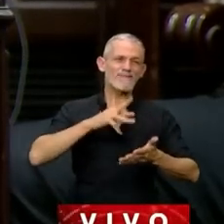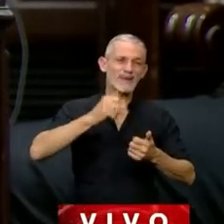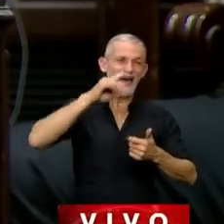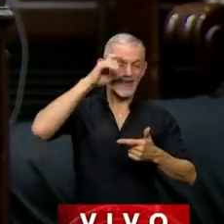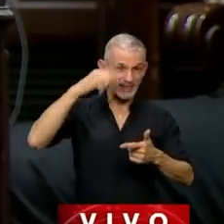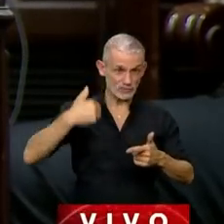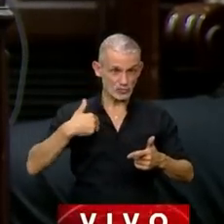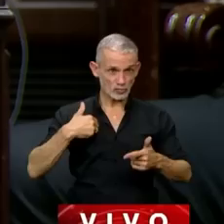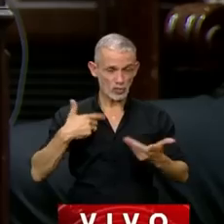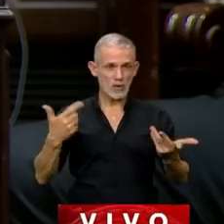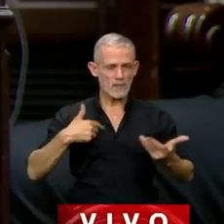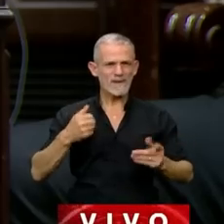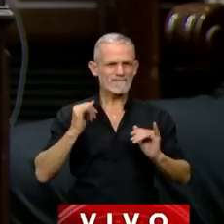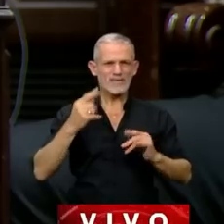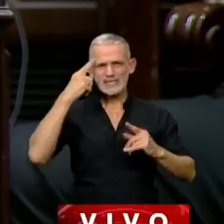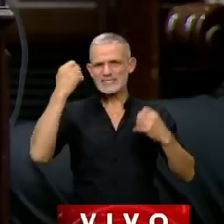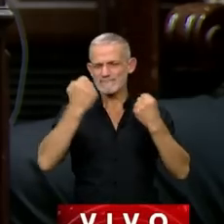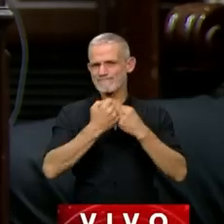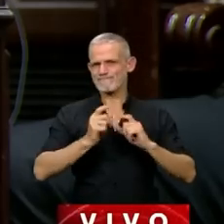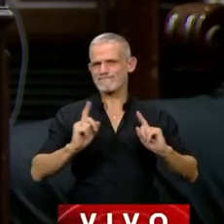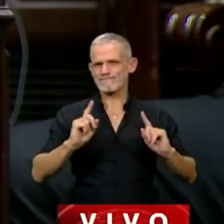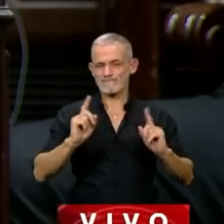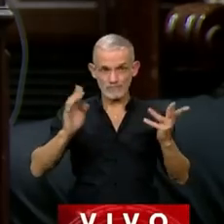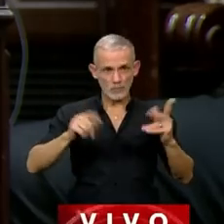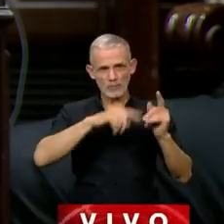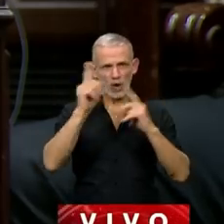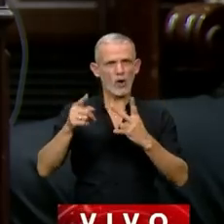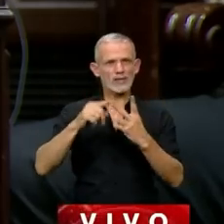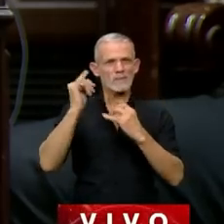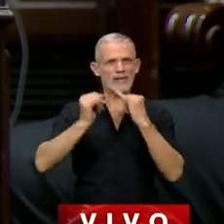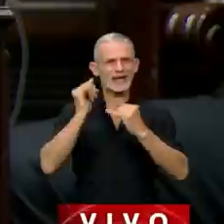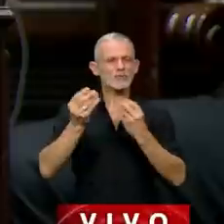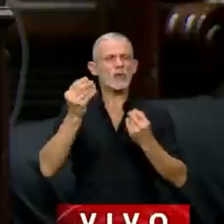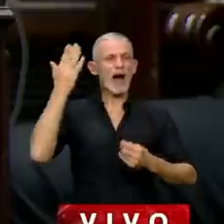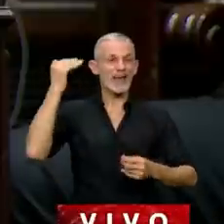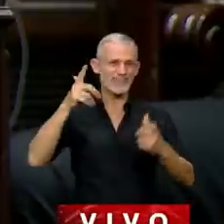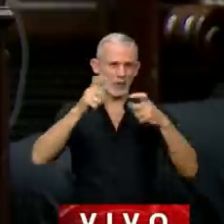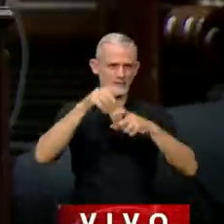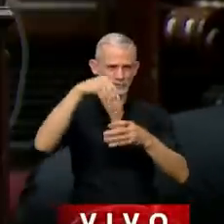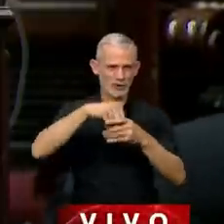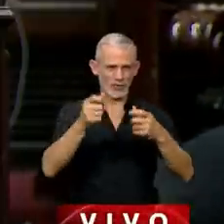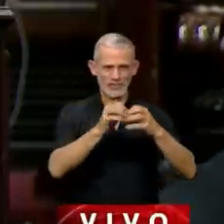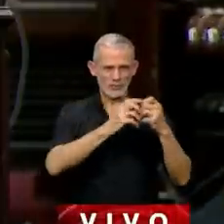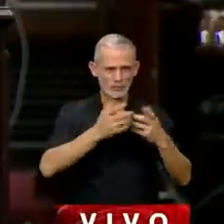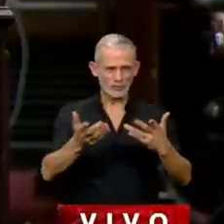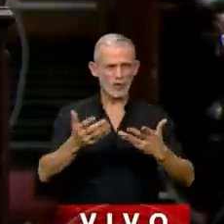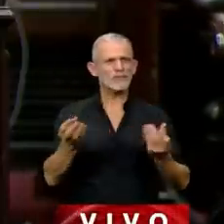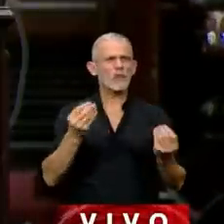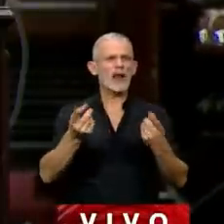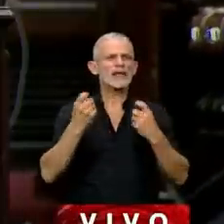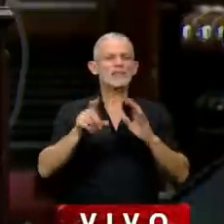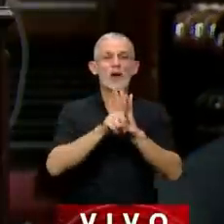yo nos expresamos en disidencia. El otro argumento que usamos en aquella oportunidad fue la necesidad de